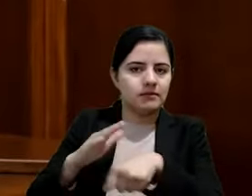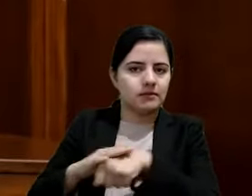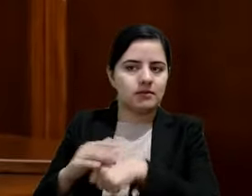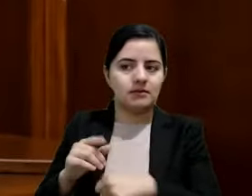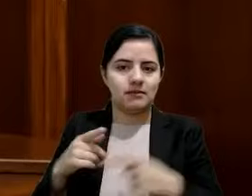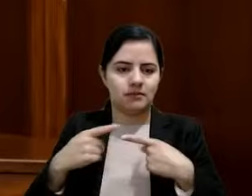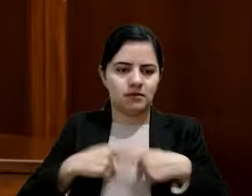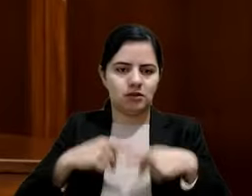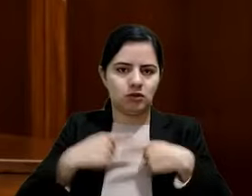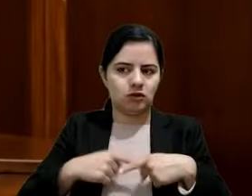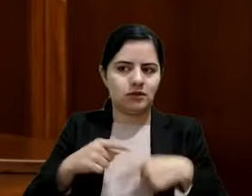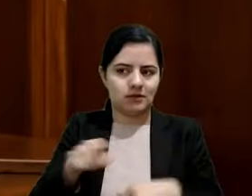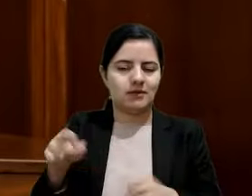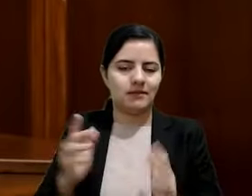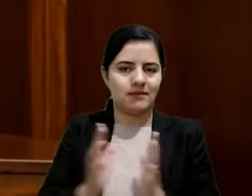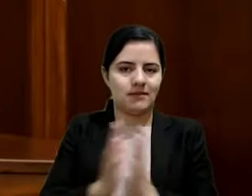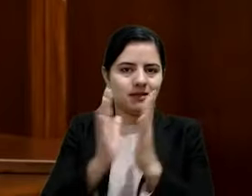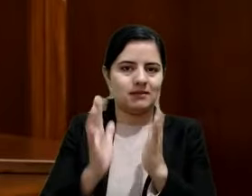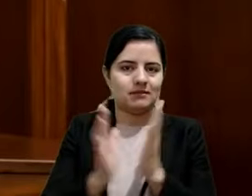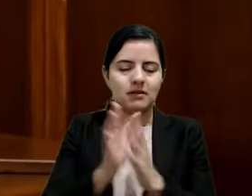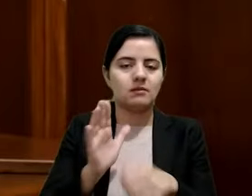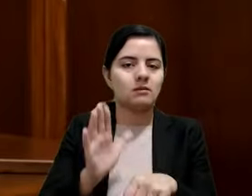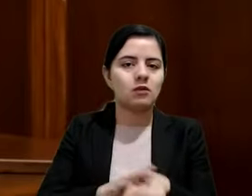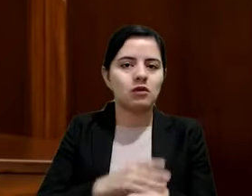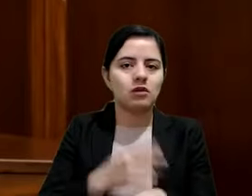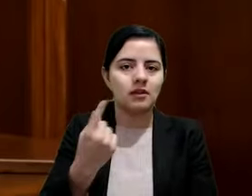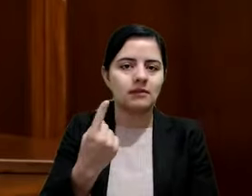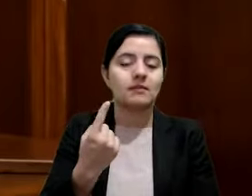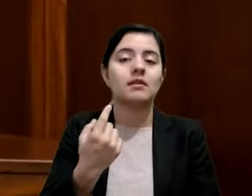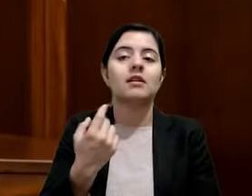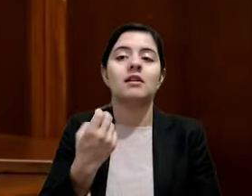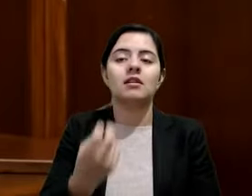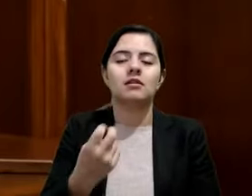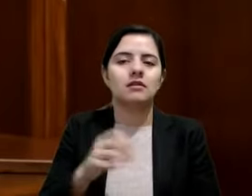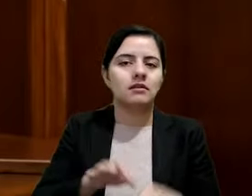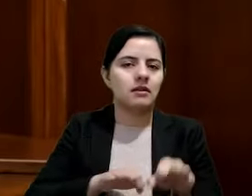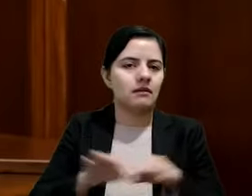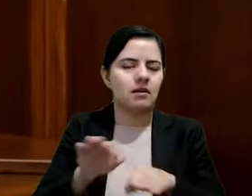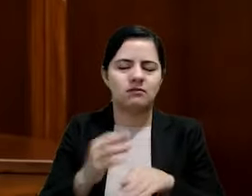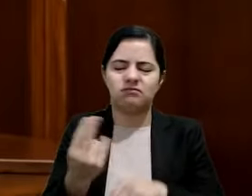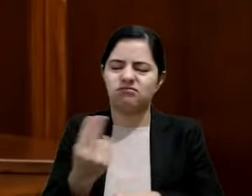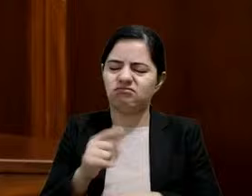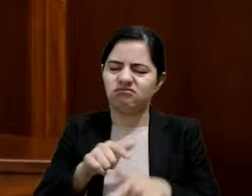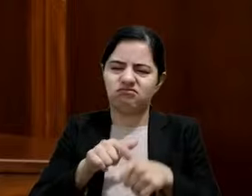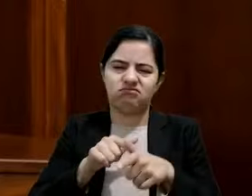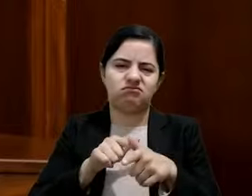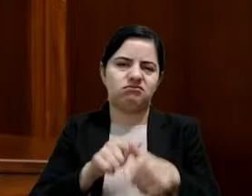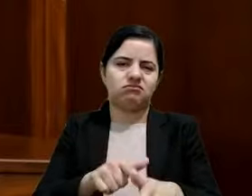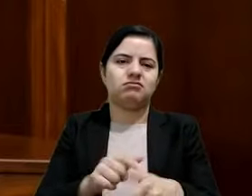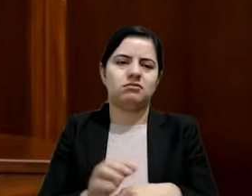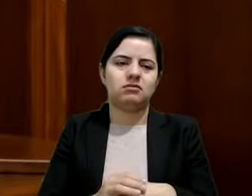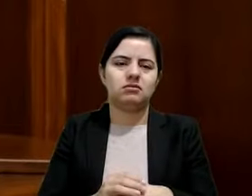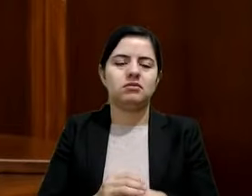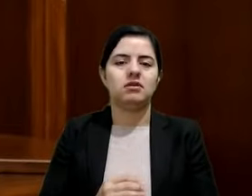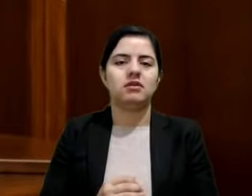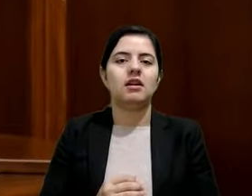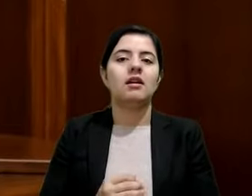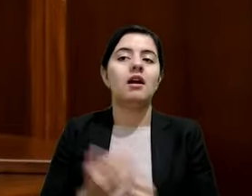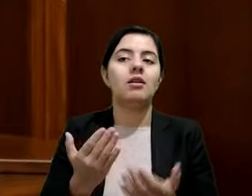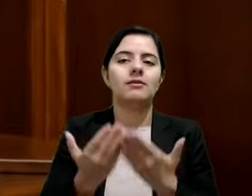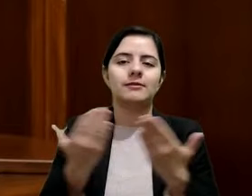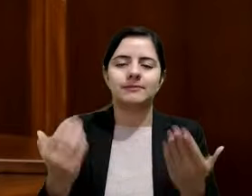personas porque esto es un trabajo incansable y en este sentido Me permito preguntarle Qué